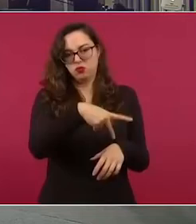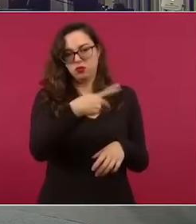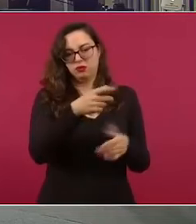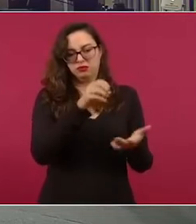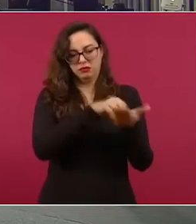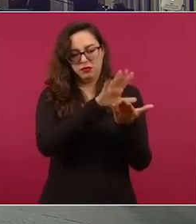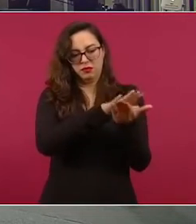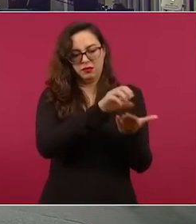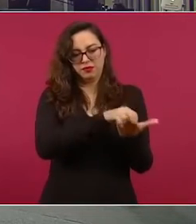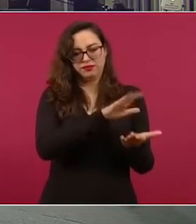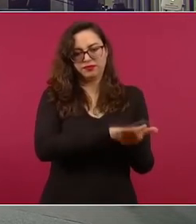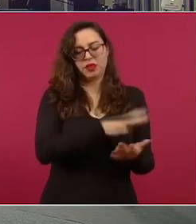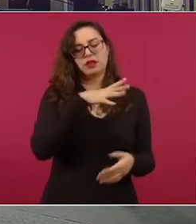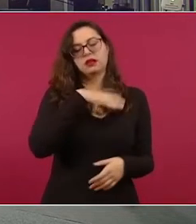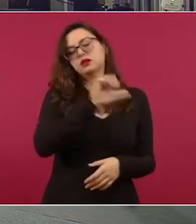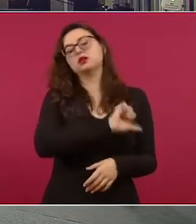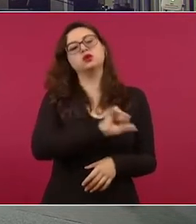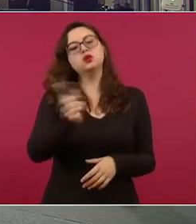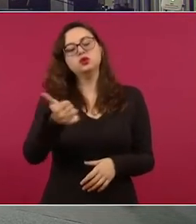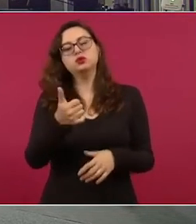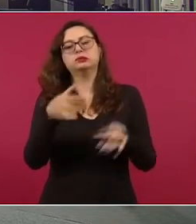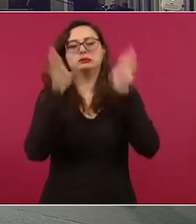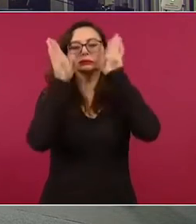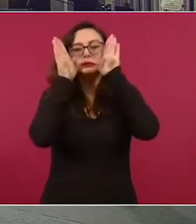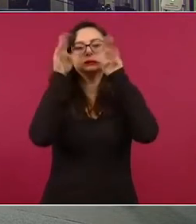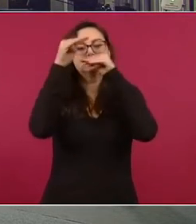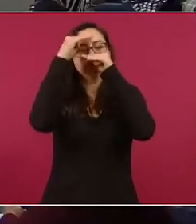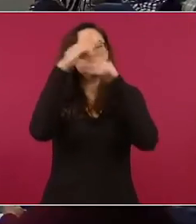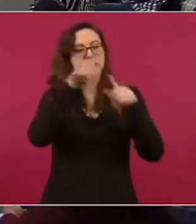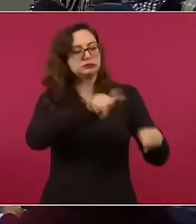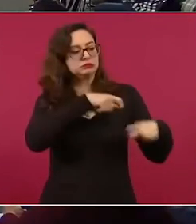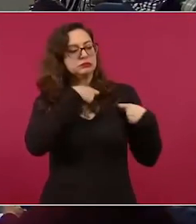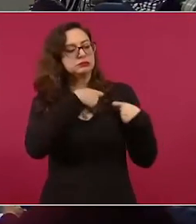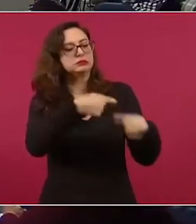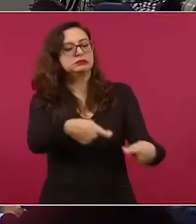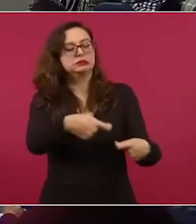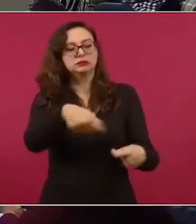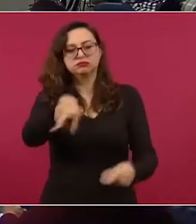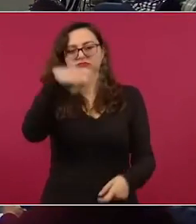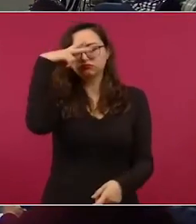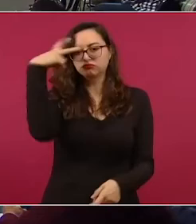El conservadurismo en México. Así como